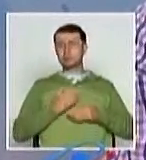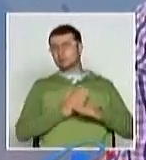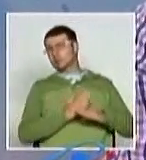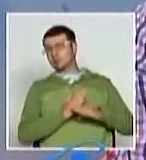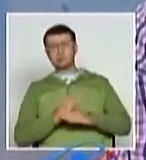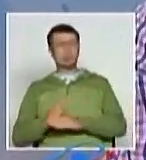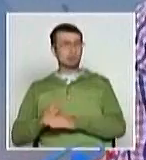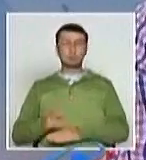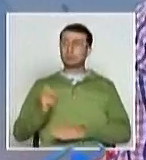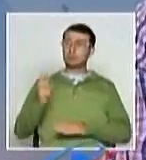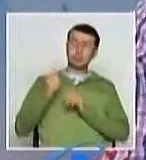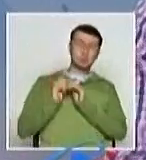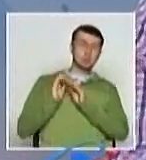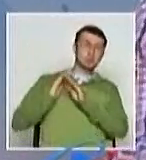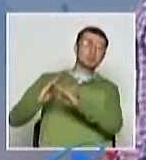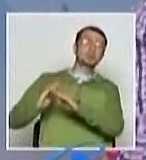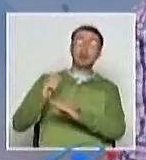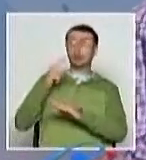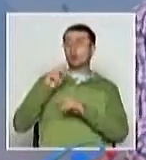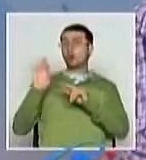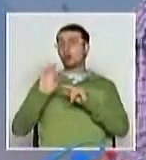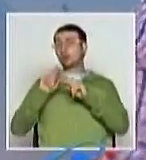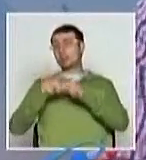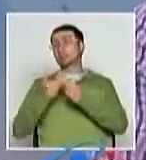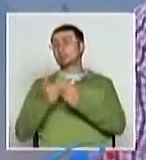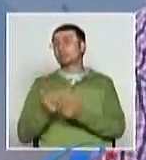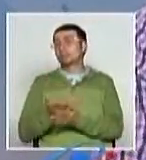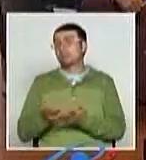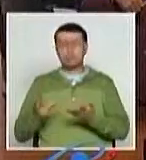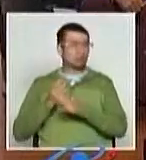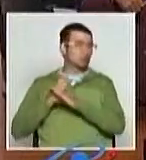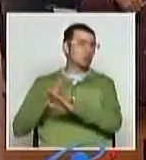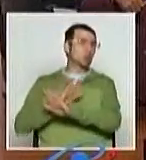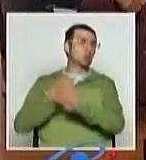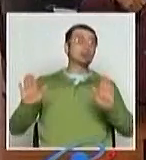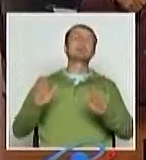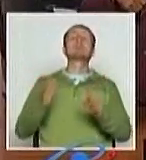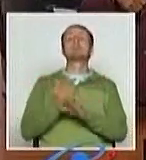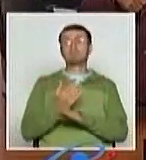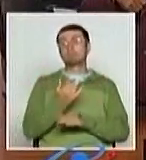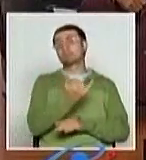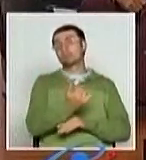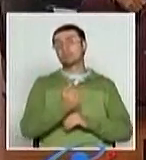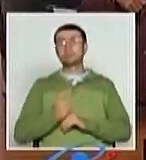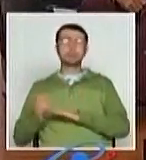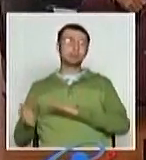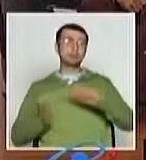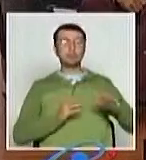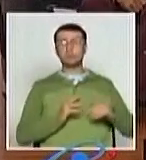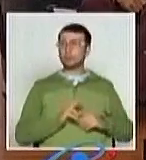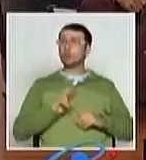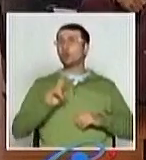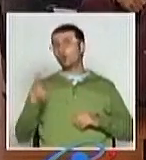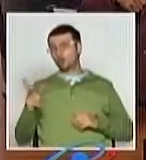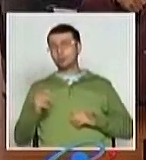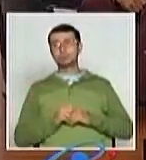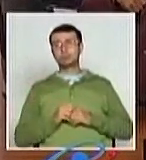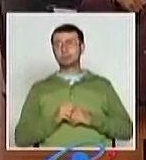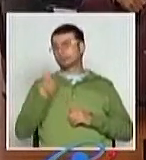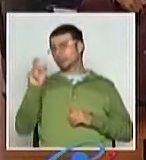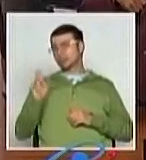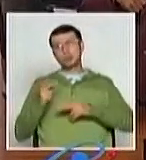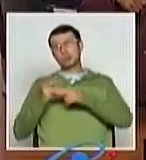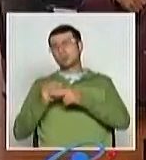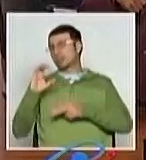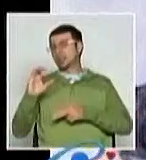vida de pareja o de vida sexual tenemos otro caso clínico claro Doctor Rojas este la vamos a poner el paciente c